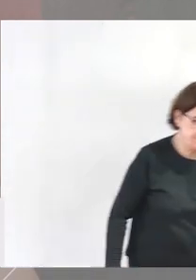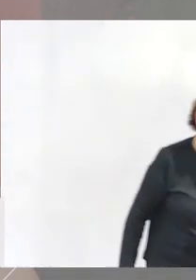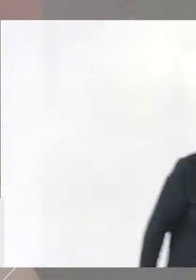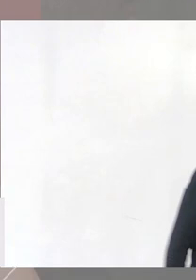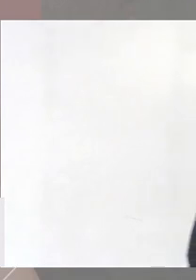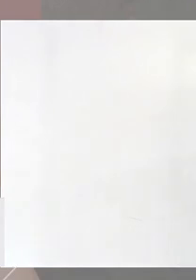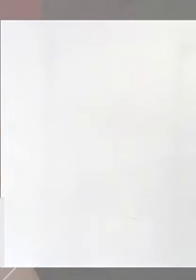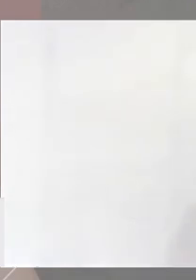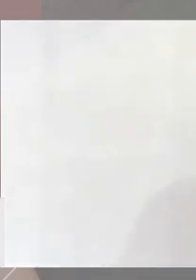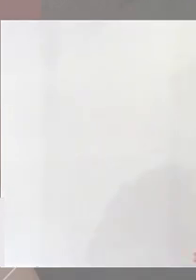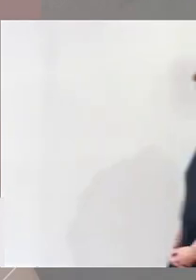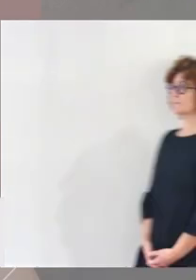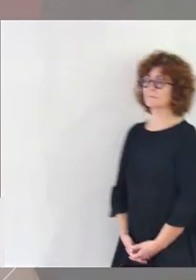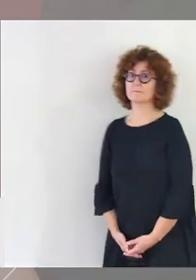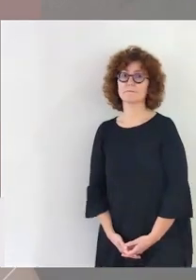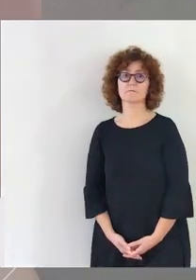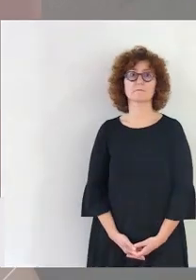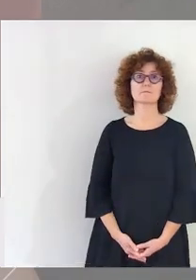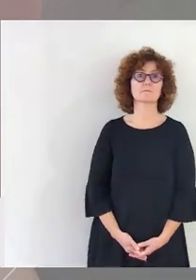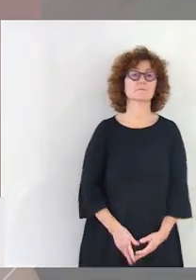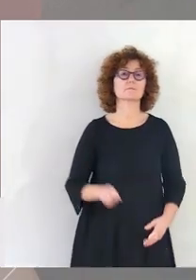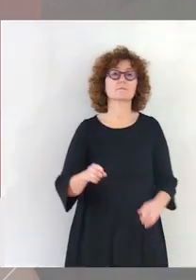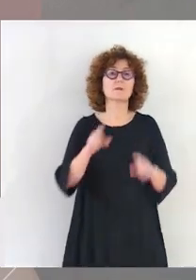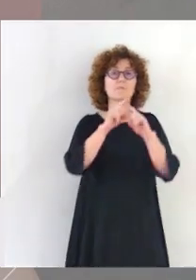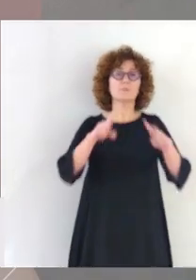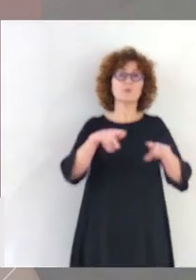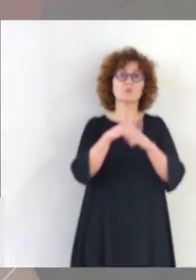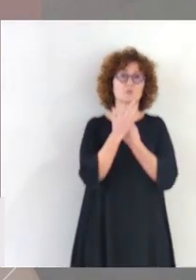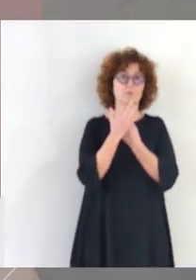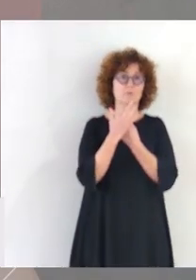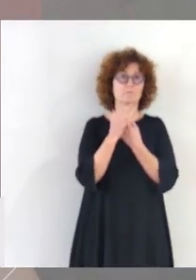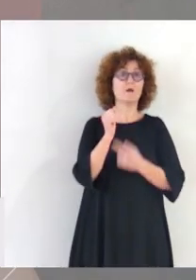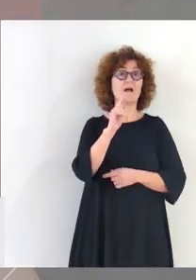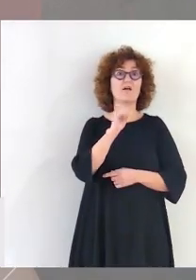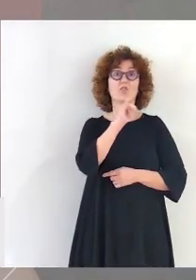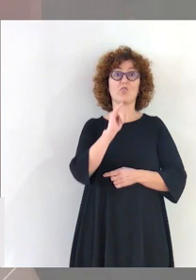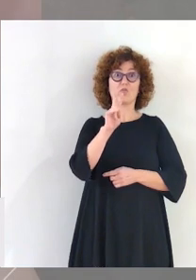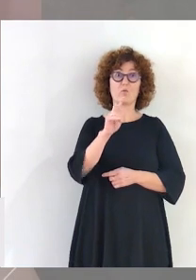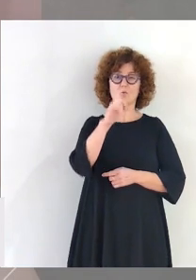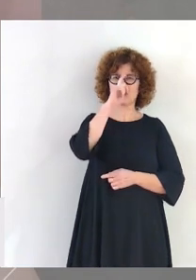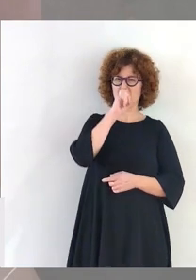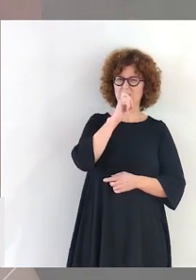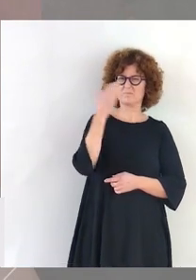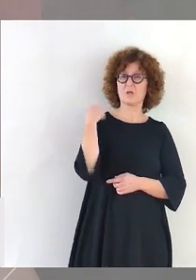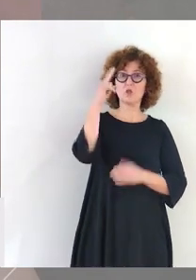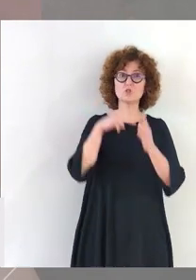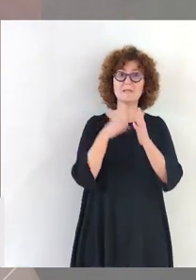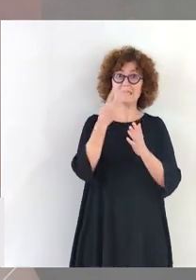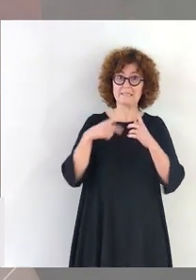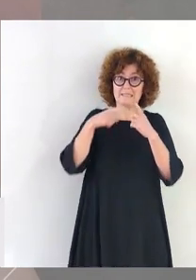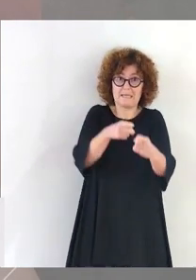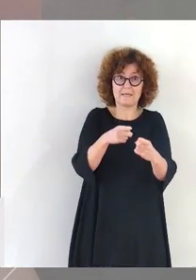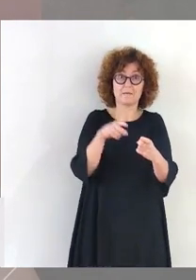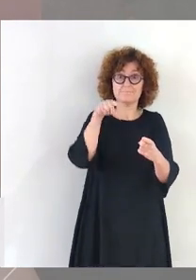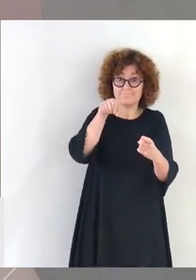más Trágica la realidad sudanesa es en darfour los que tenemos ya cierta edad recordamos la guerra de darfour del año 2003